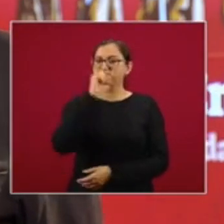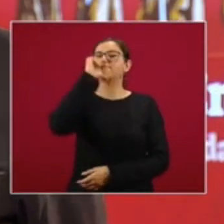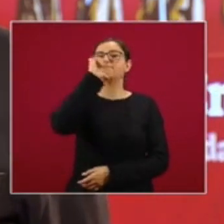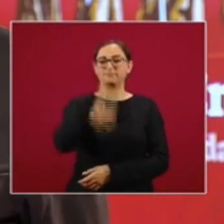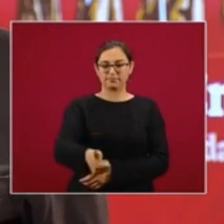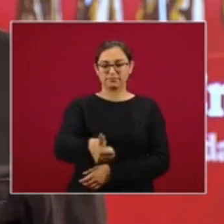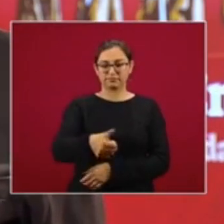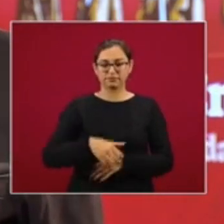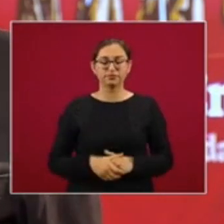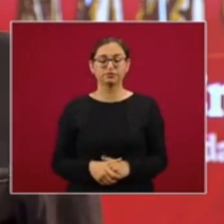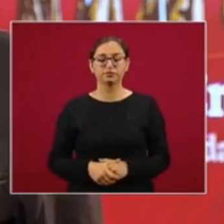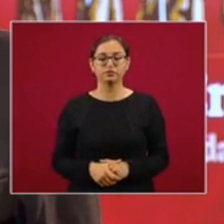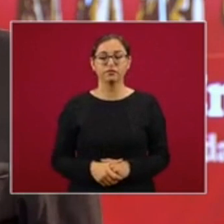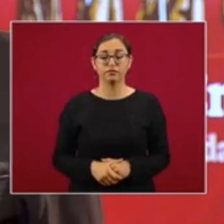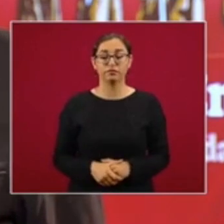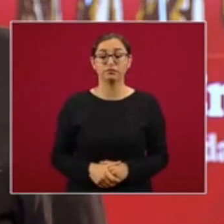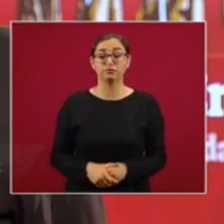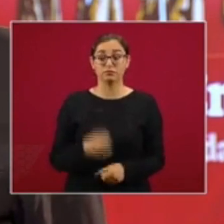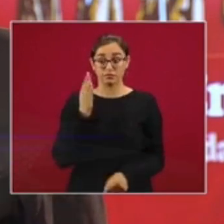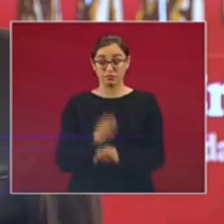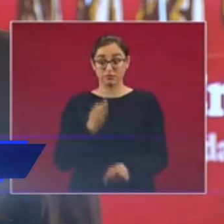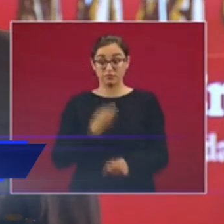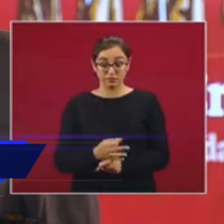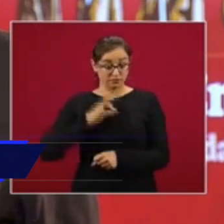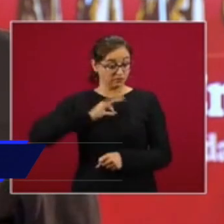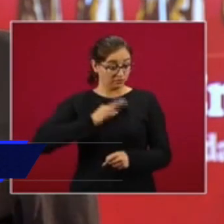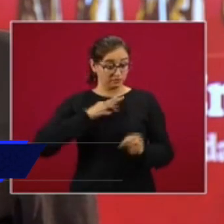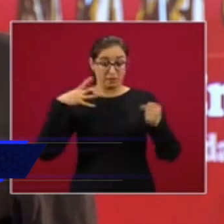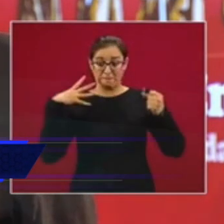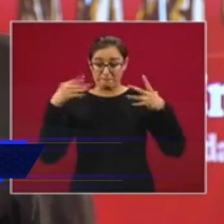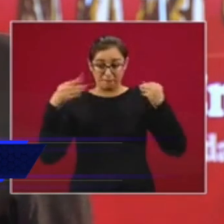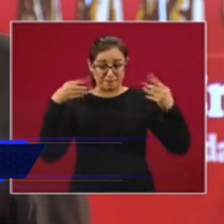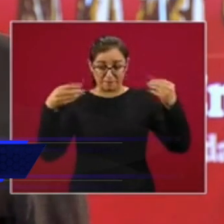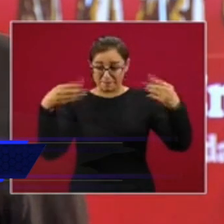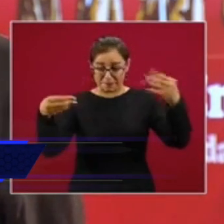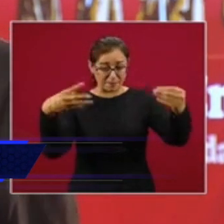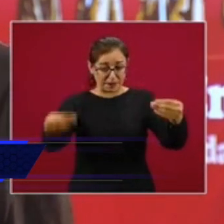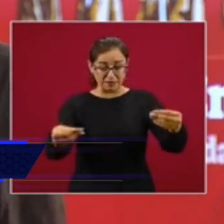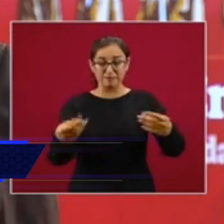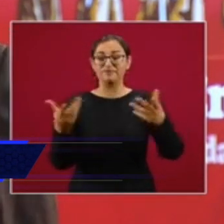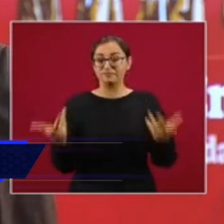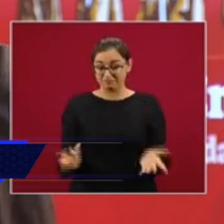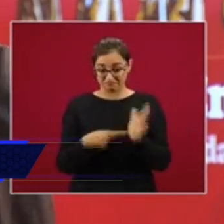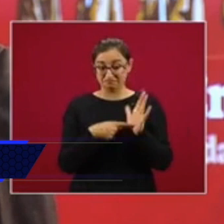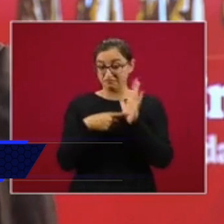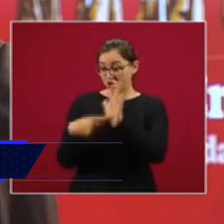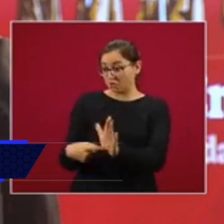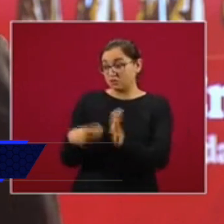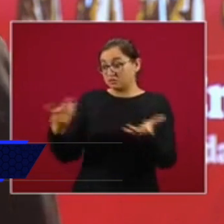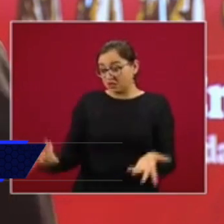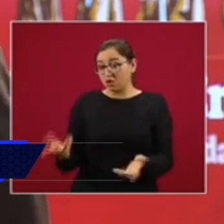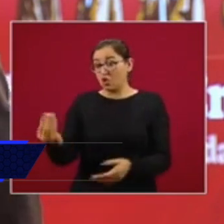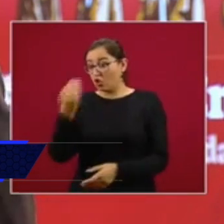Que ahora, por la pandemia, está demostrado que afecta el consumo de productos chatarra,